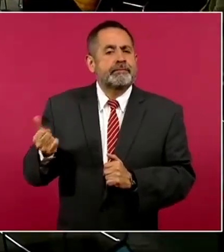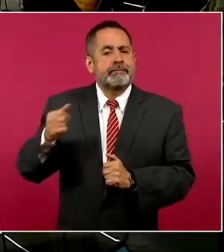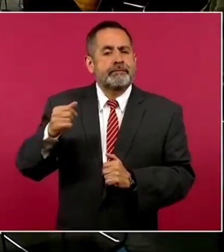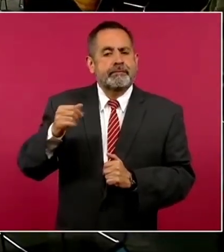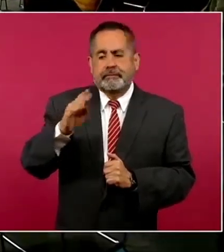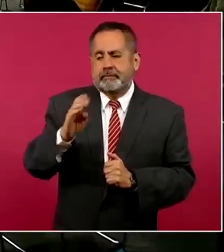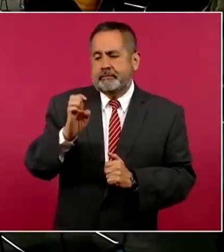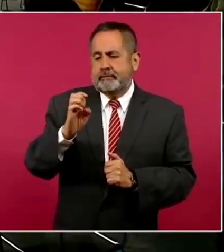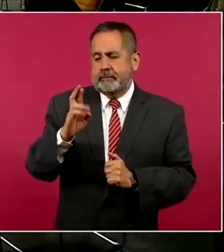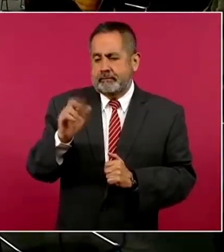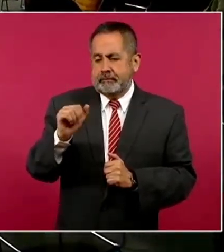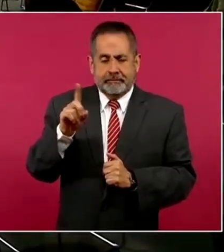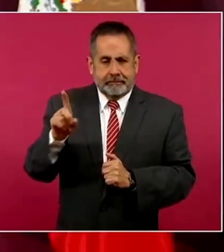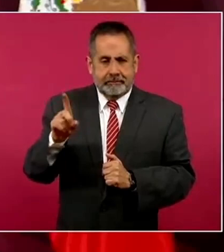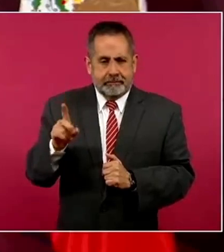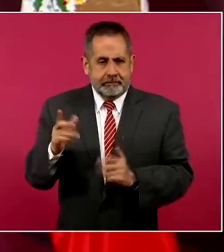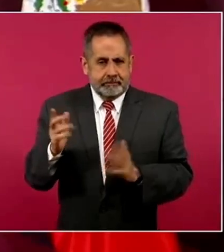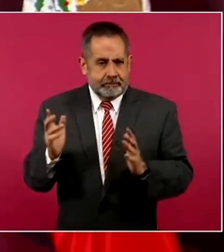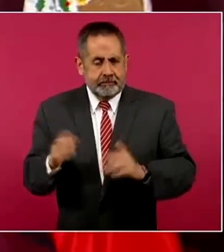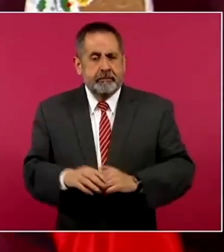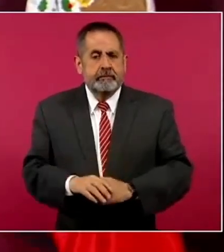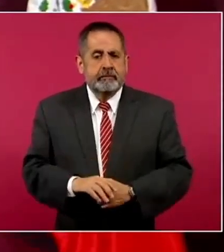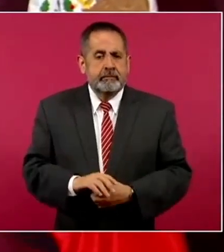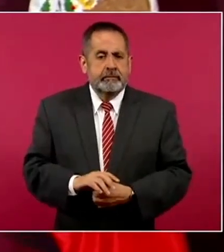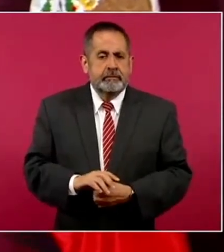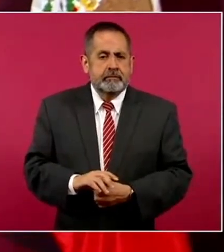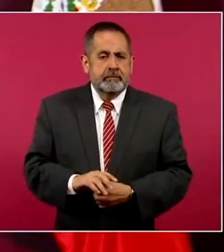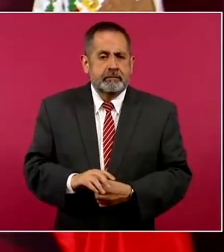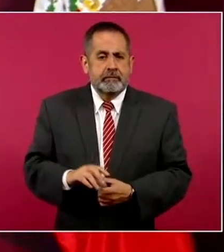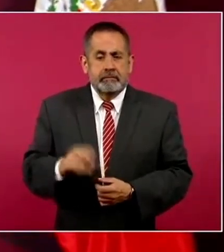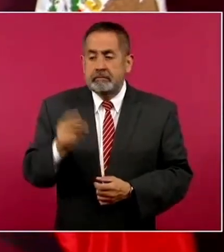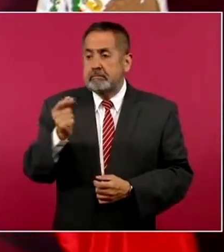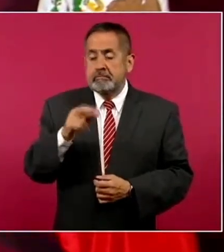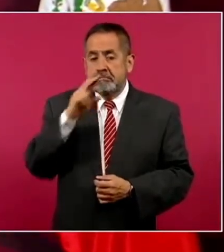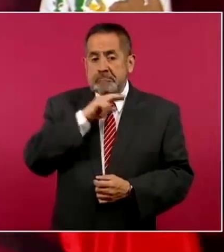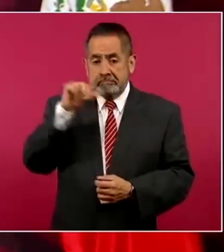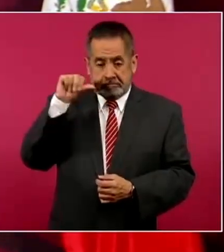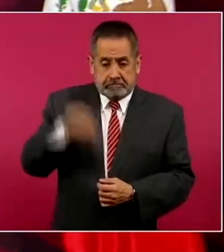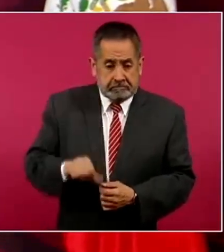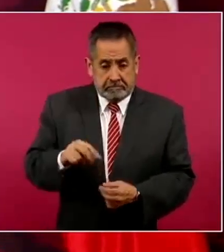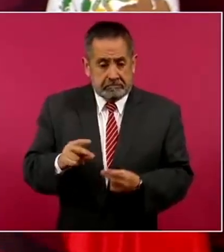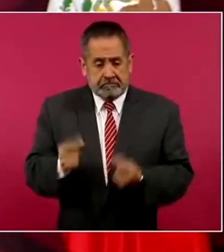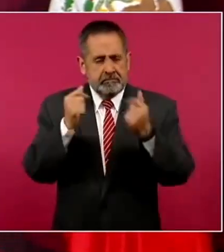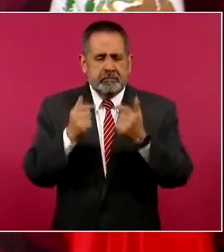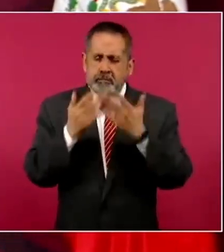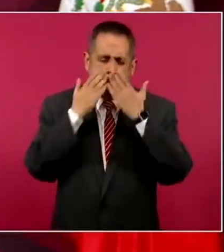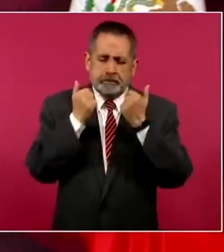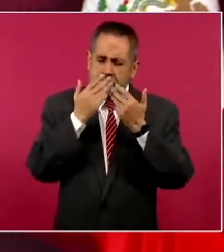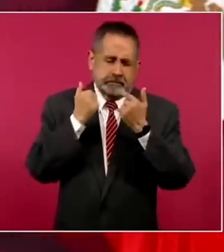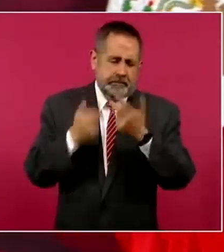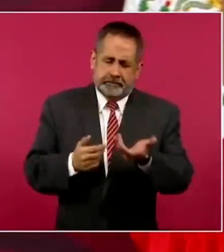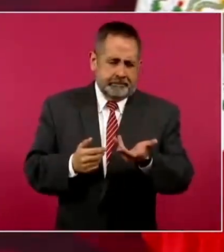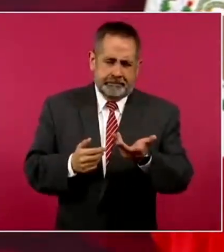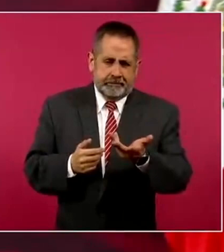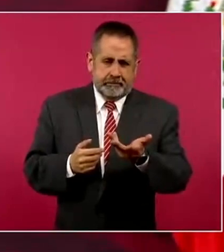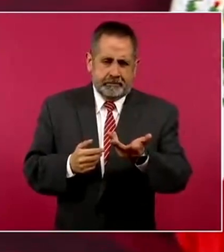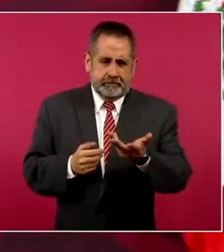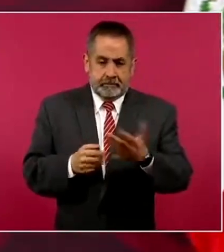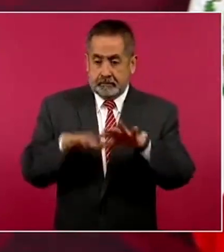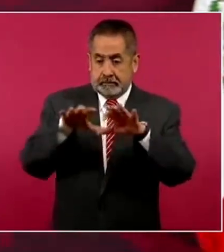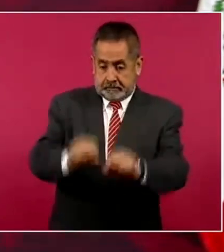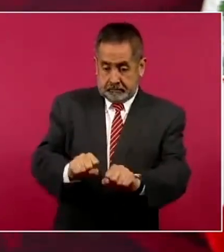Marcelo, si fue así, fast track. No es, a ver,